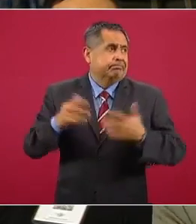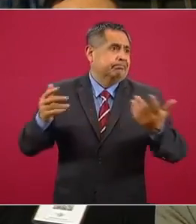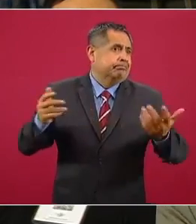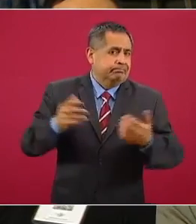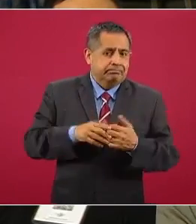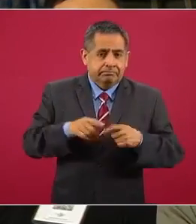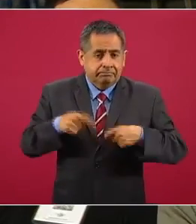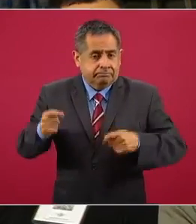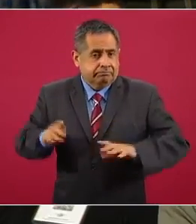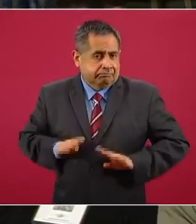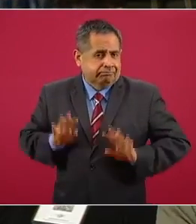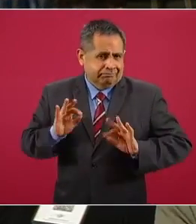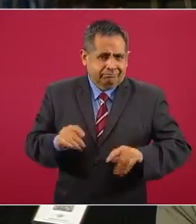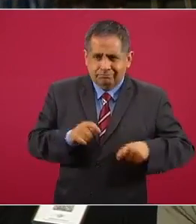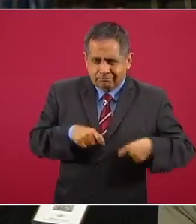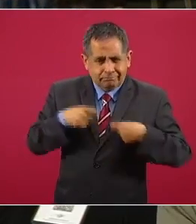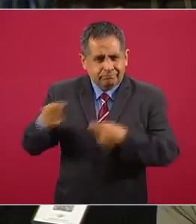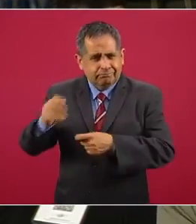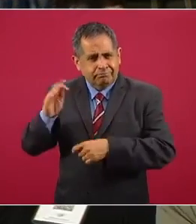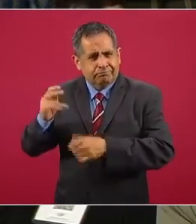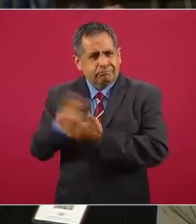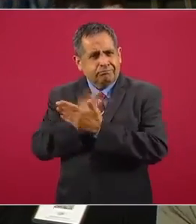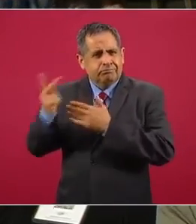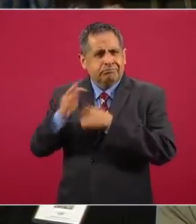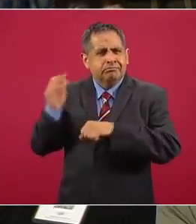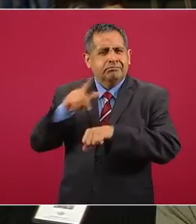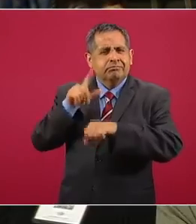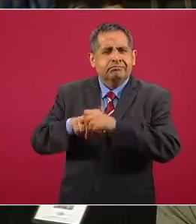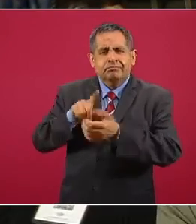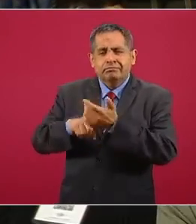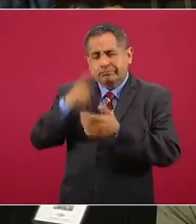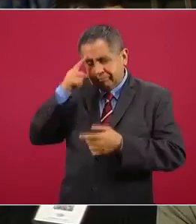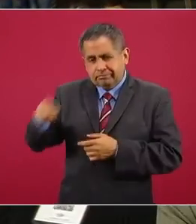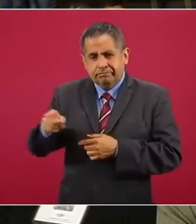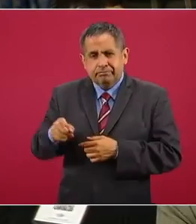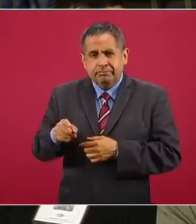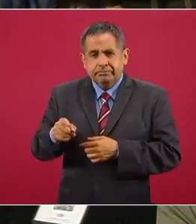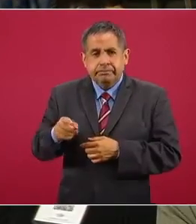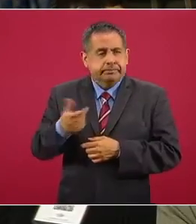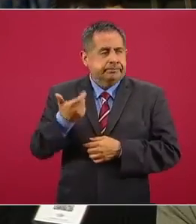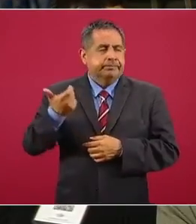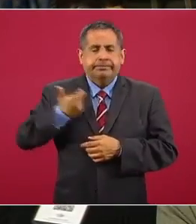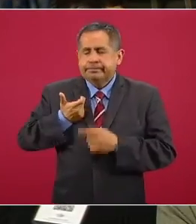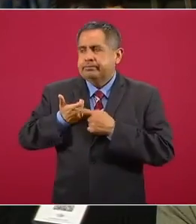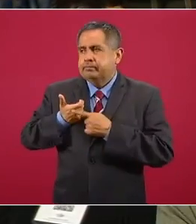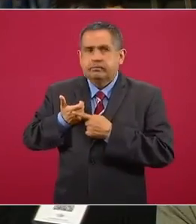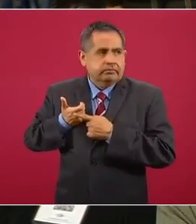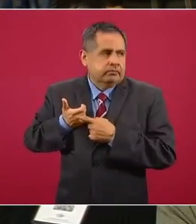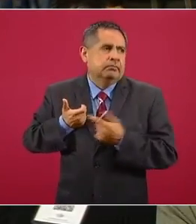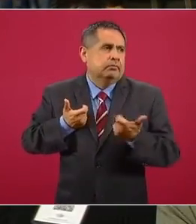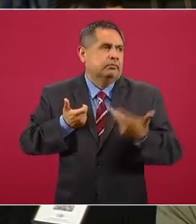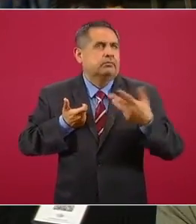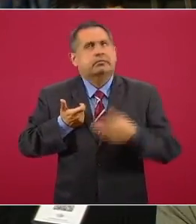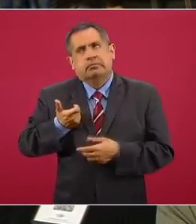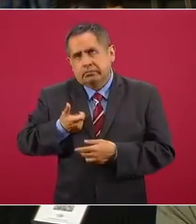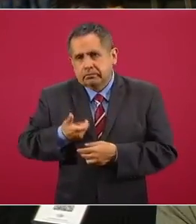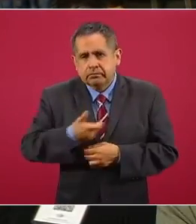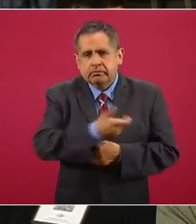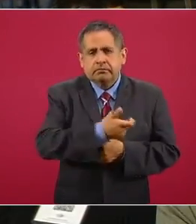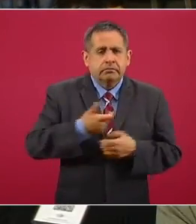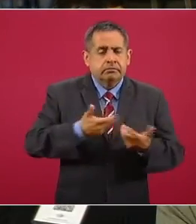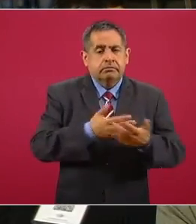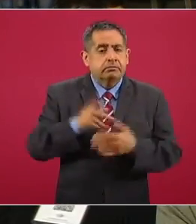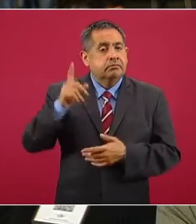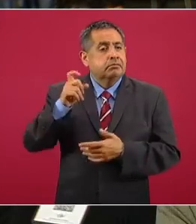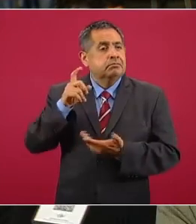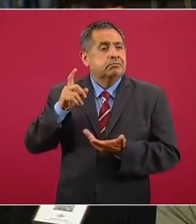gran beneficio, que es obviamente un programa federal, parece que ahora lo tienen que destinar a pagar su agua, que es muy cara, y Querétaro creo que está en segundo